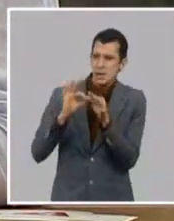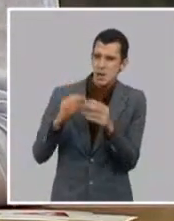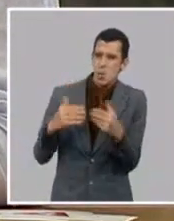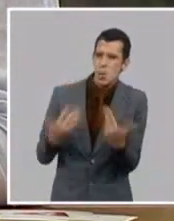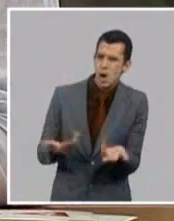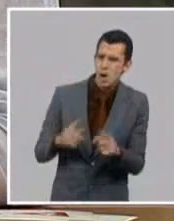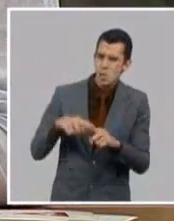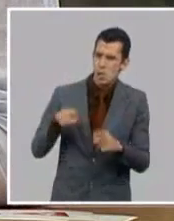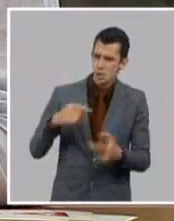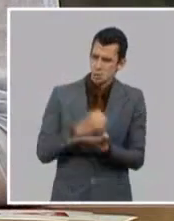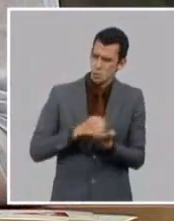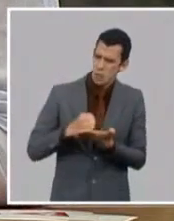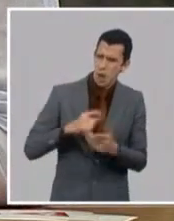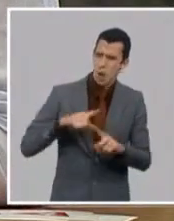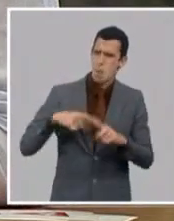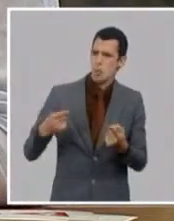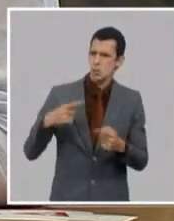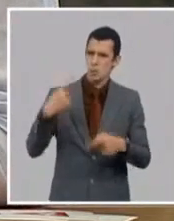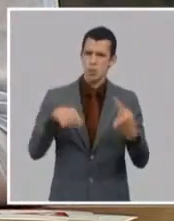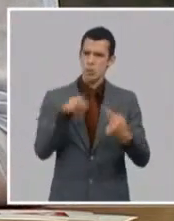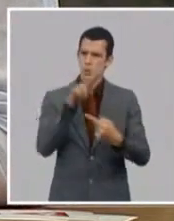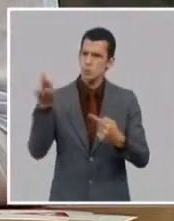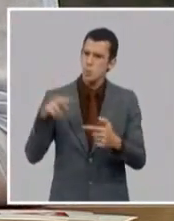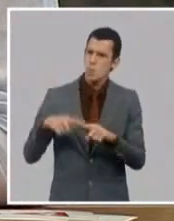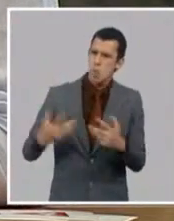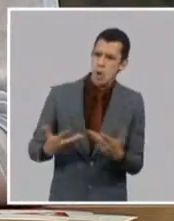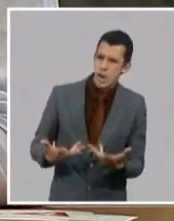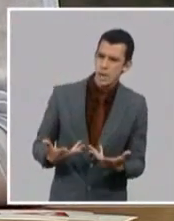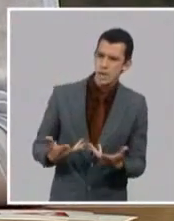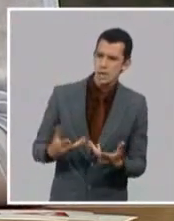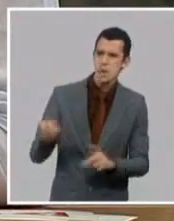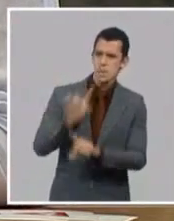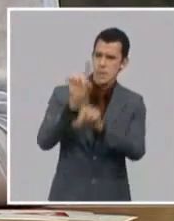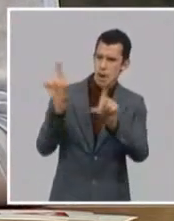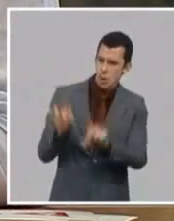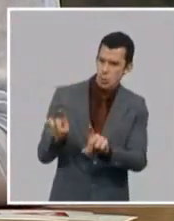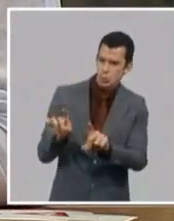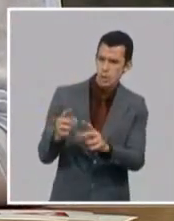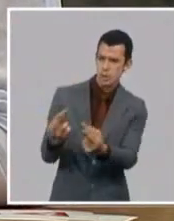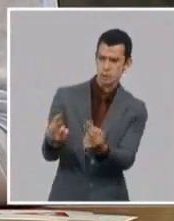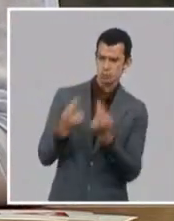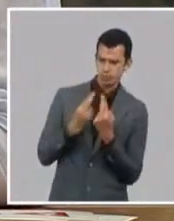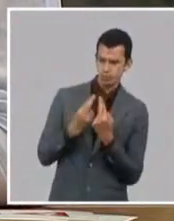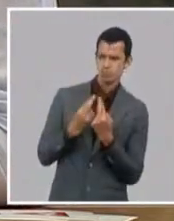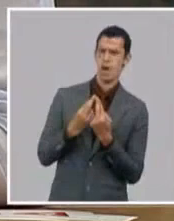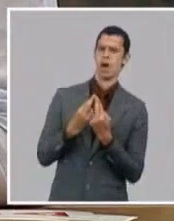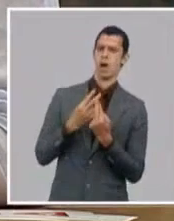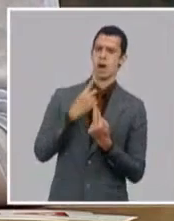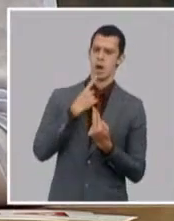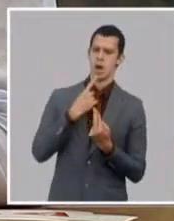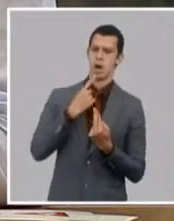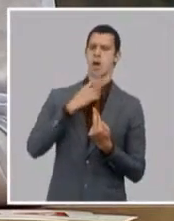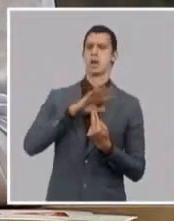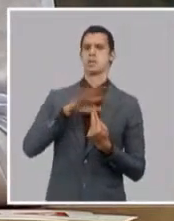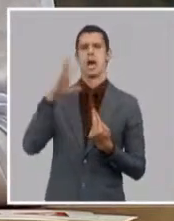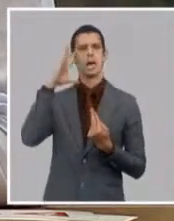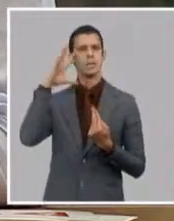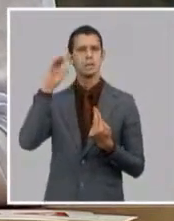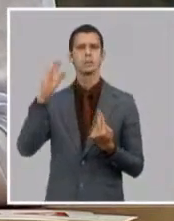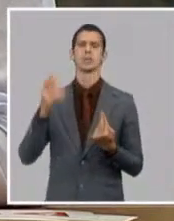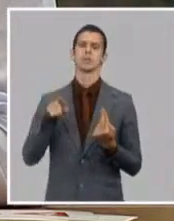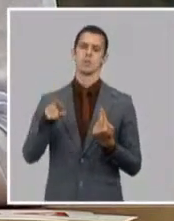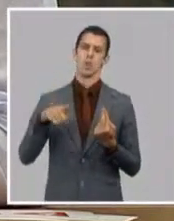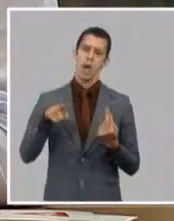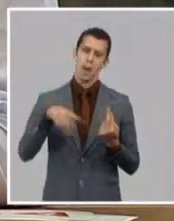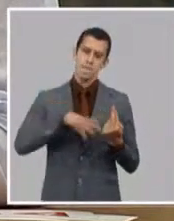su concepto sobre la vida. O sea, es también un llamado a la paz, a la concordia